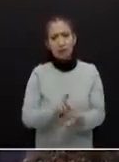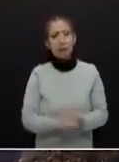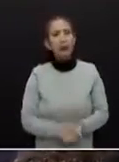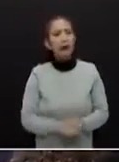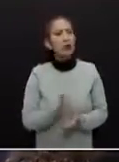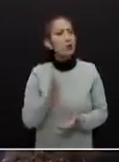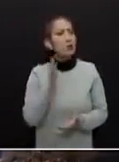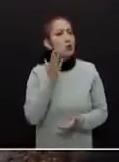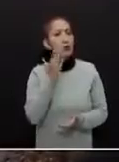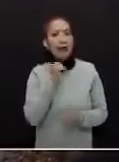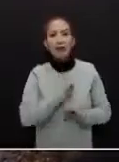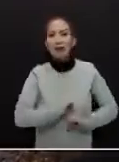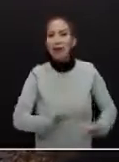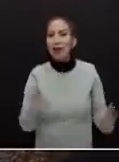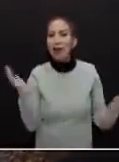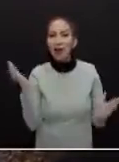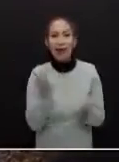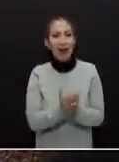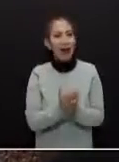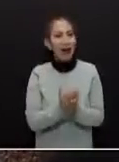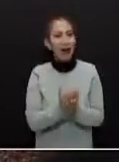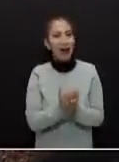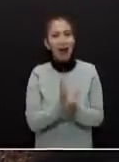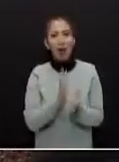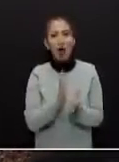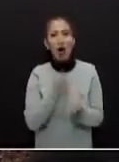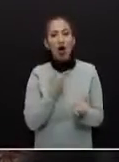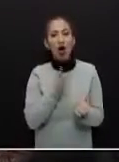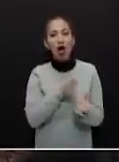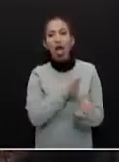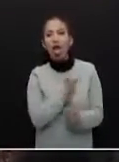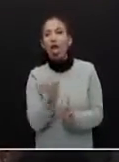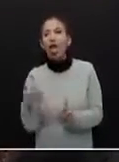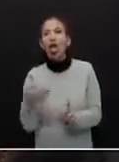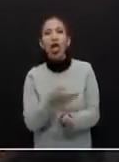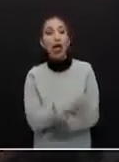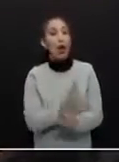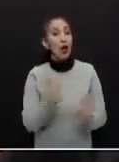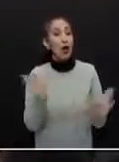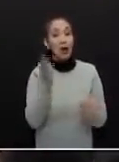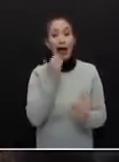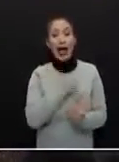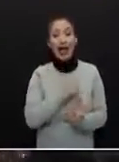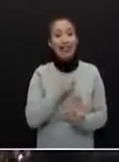No va a haber ya estado de chueco.